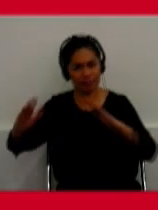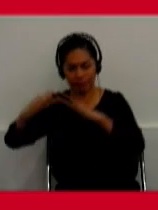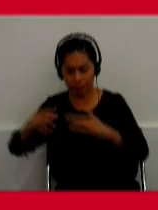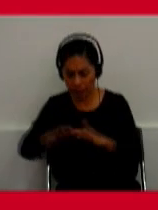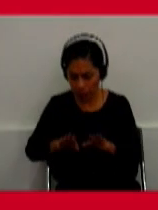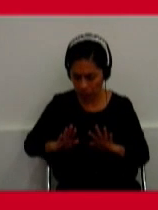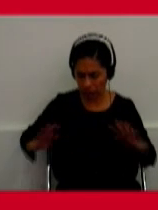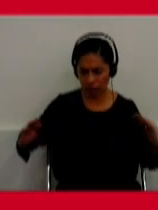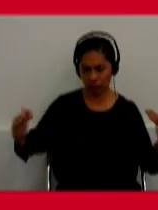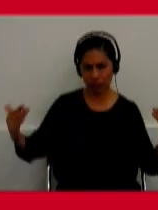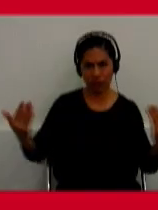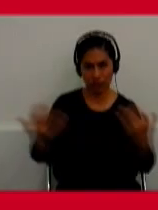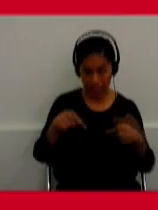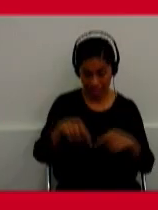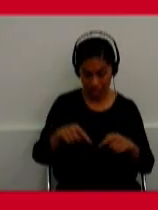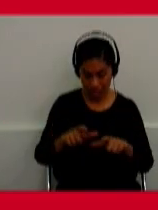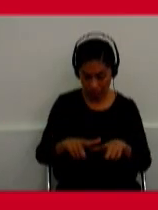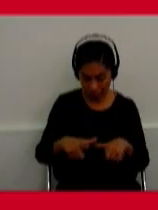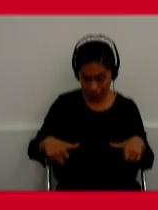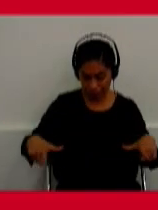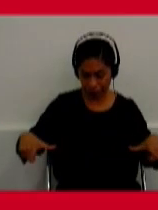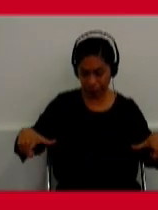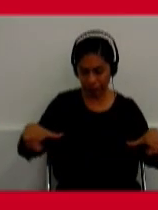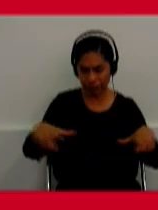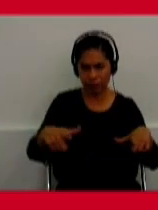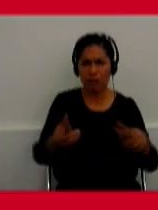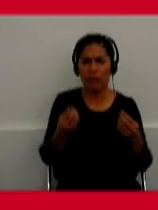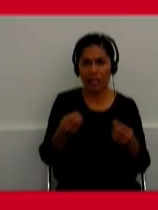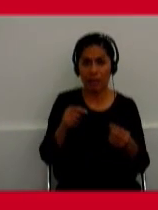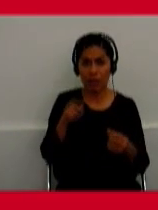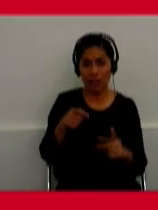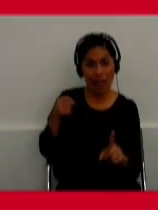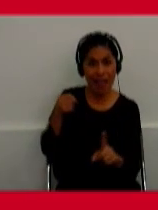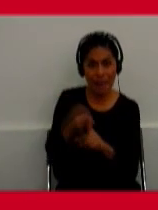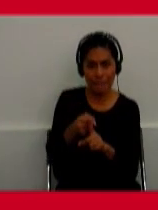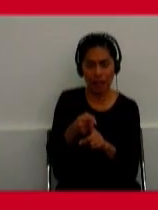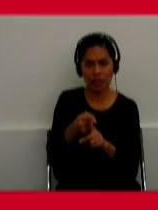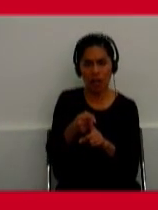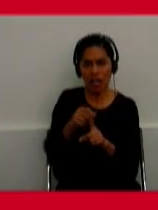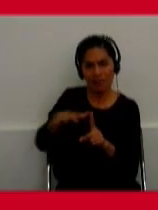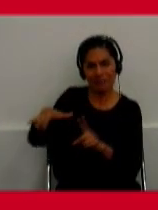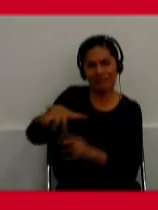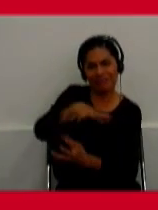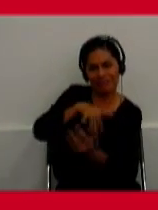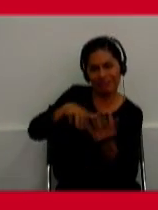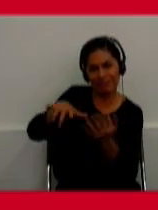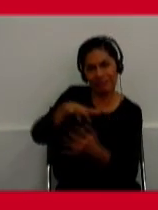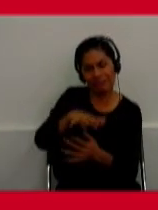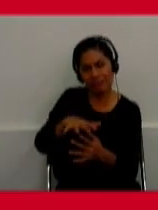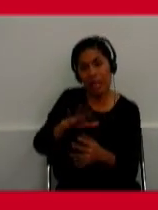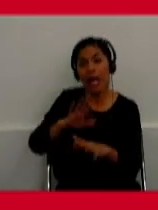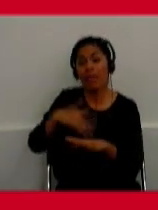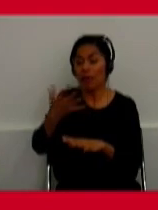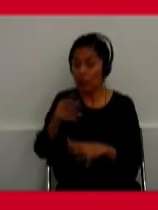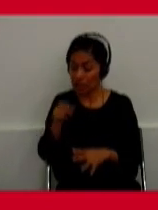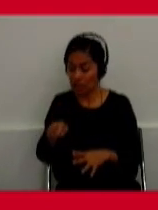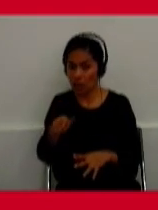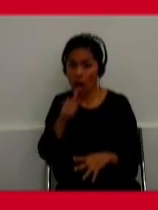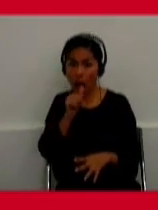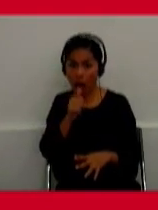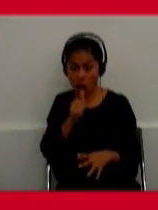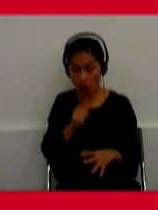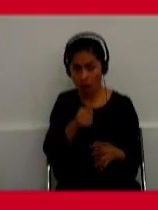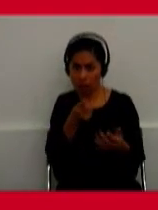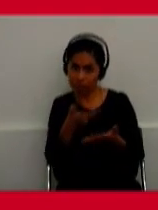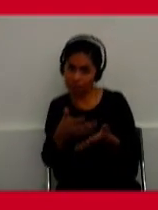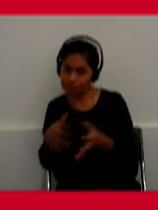es reducir el área para impactar en el medio ambiente, recuperar la mayor cantidad de agua para el reproceso en la planta